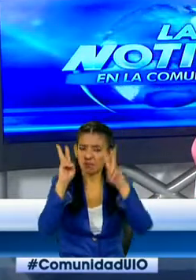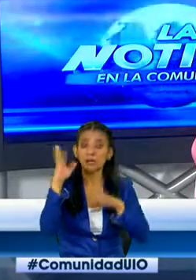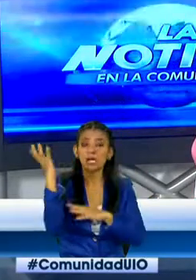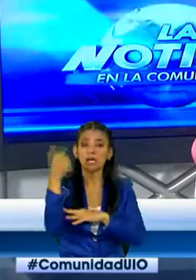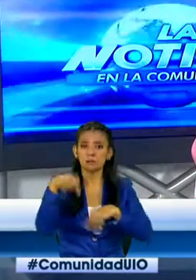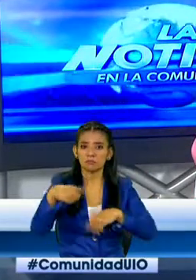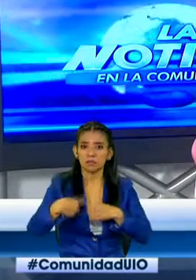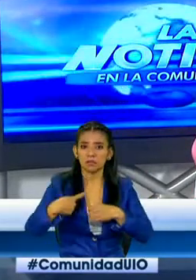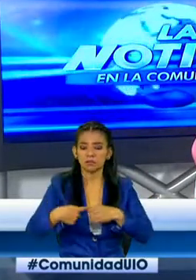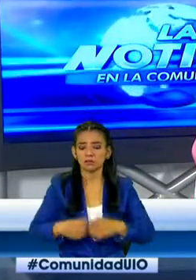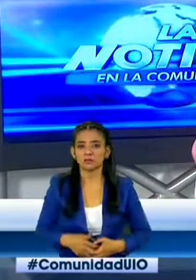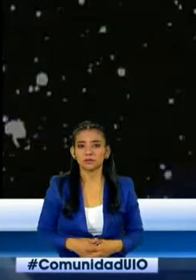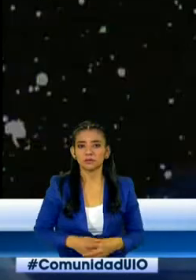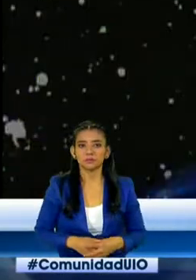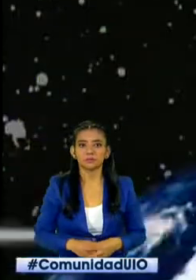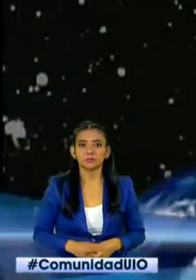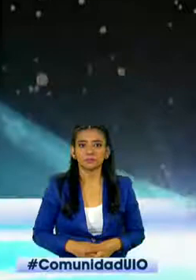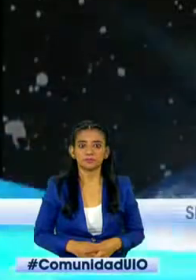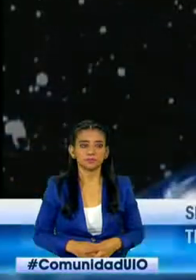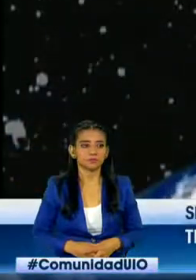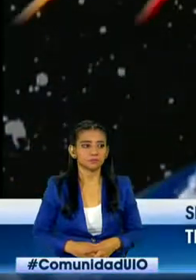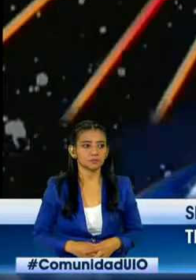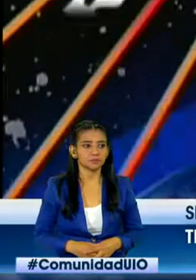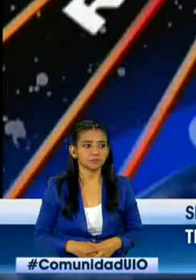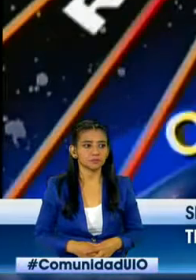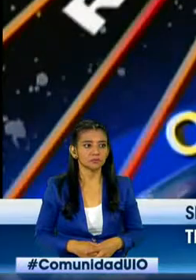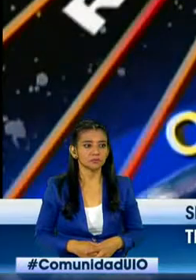climática en la capital.